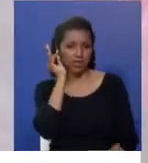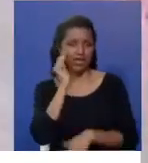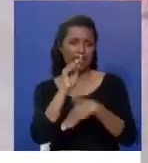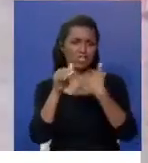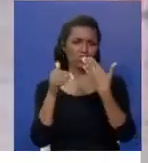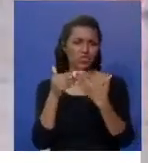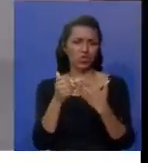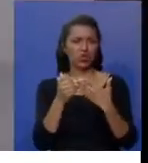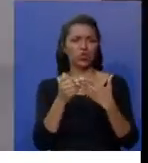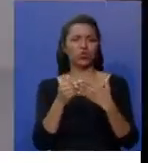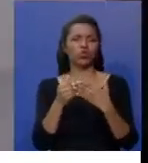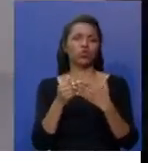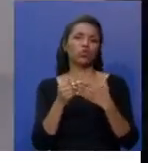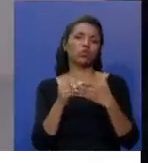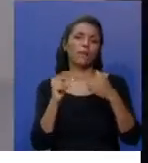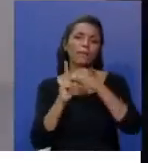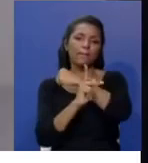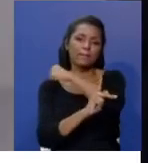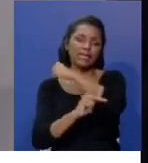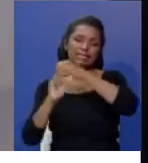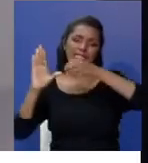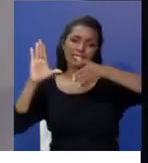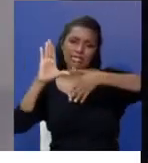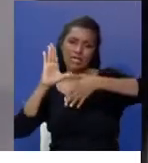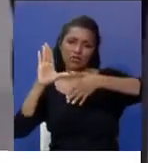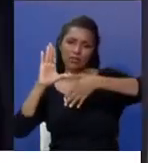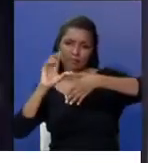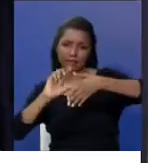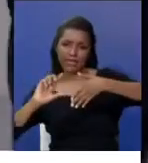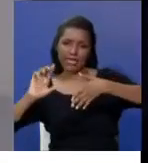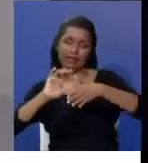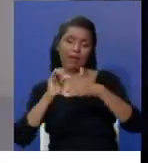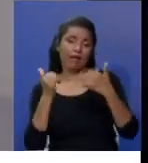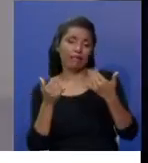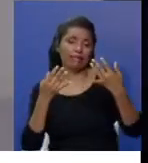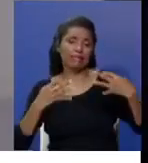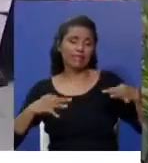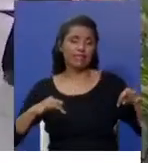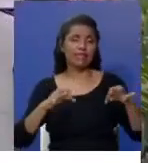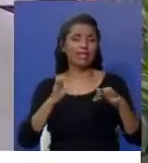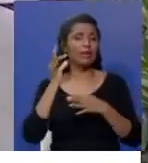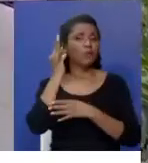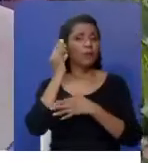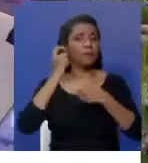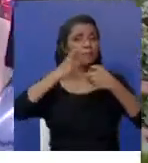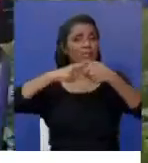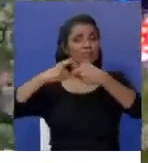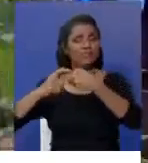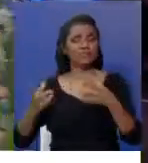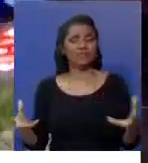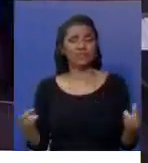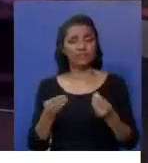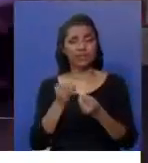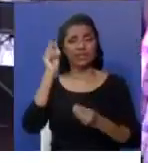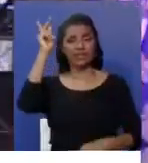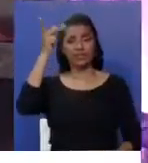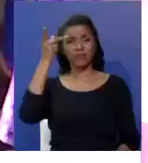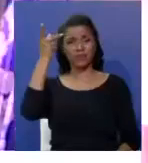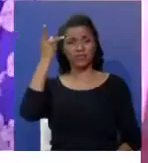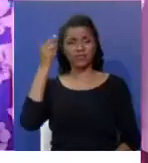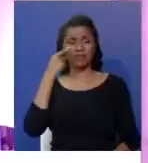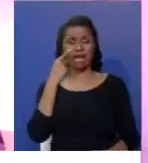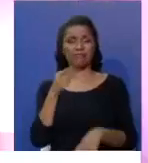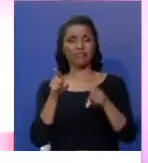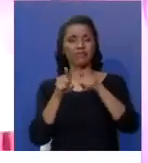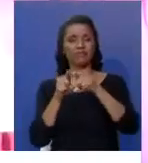Centroamericano, un espacio donde se busca visibilizar la participación de las mujeres en la vida política. En medio del lanzamiento de este foro se le hizo